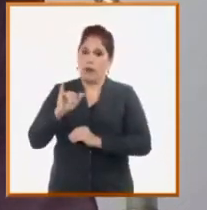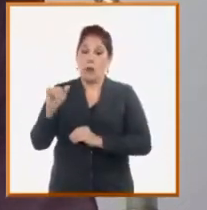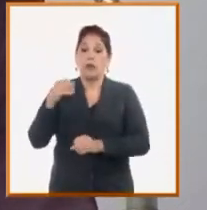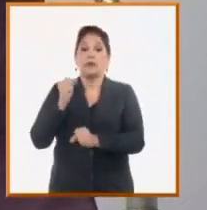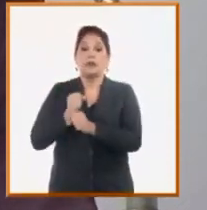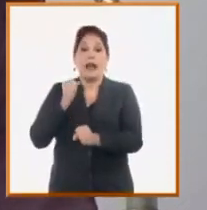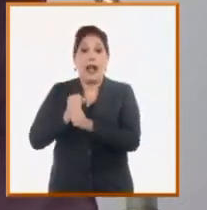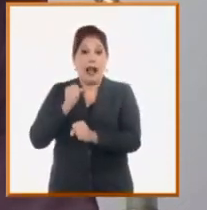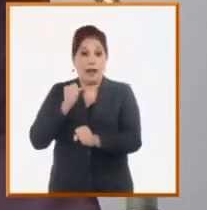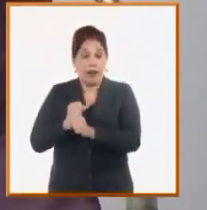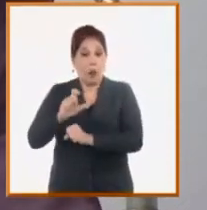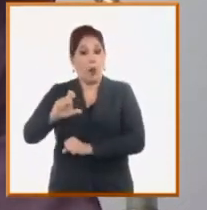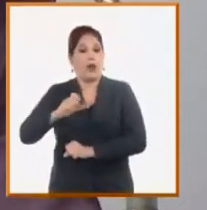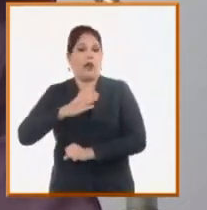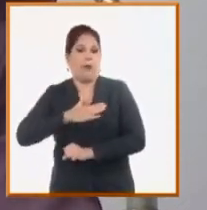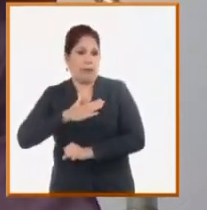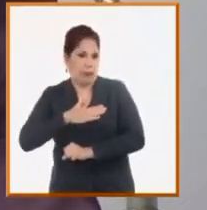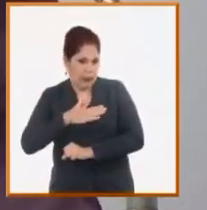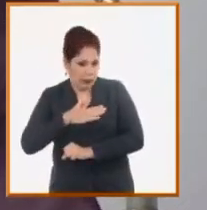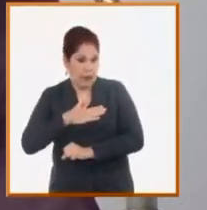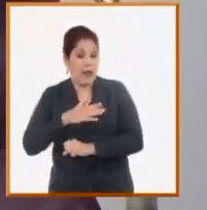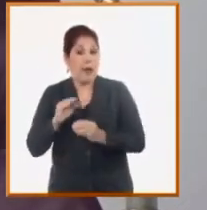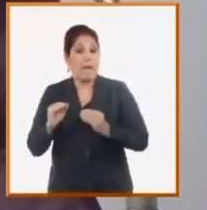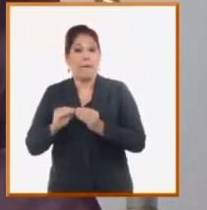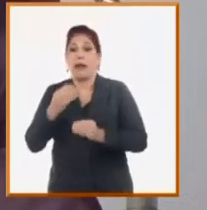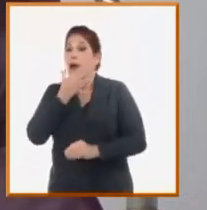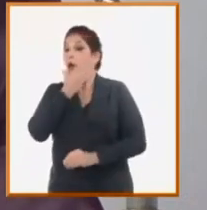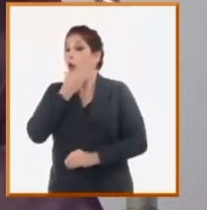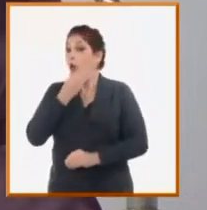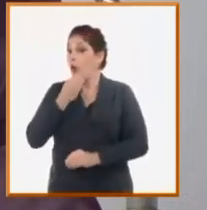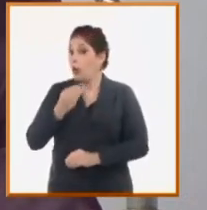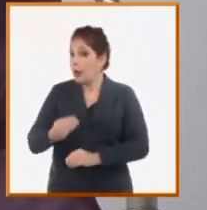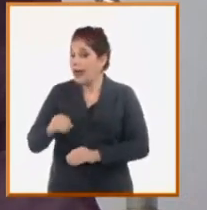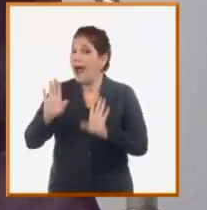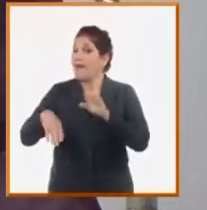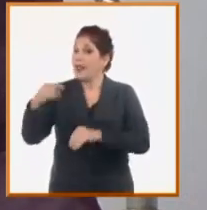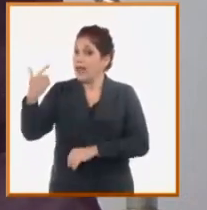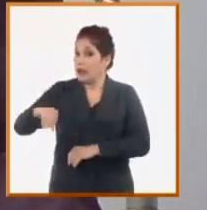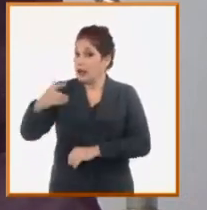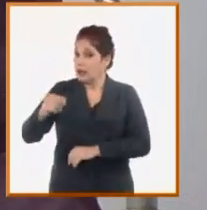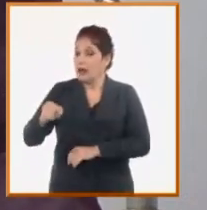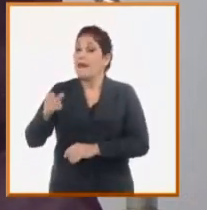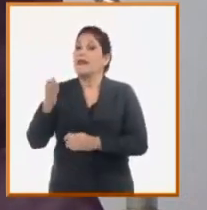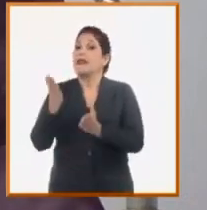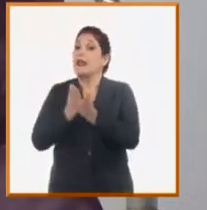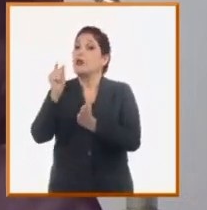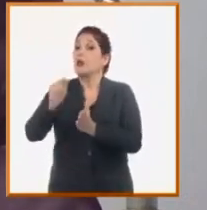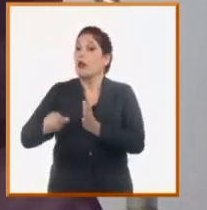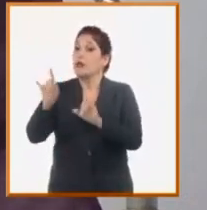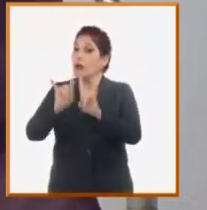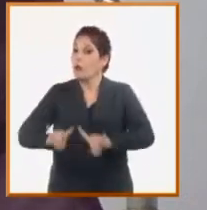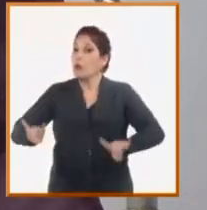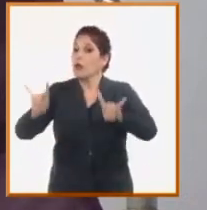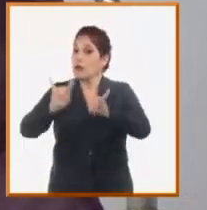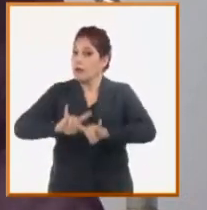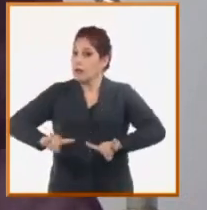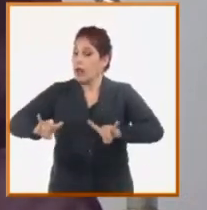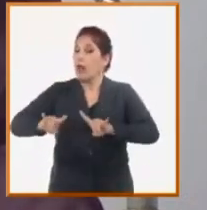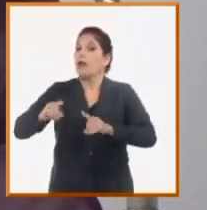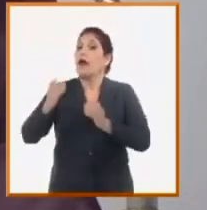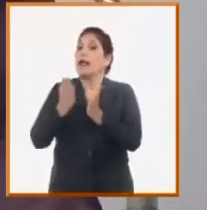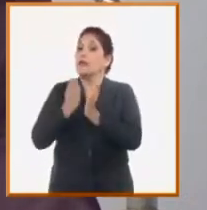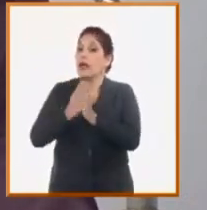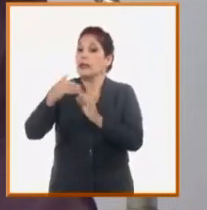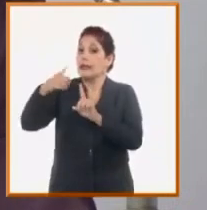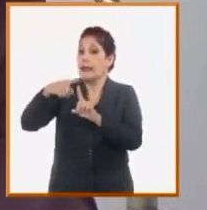de la forma de gestión no estatal con relación a los jóvenes estudiantes universitarios de Politécnico que